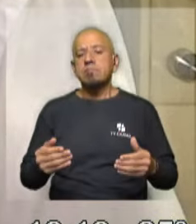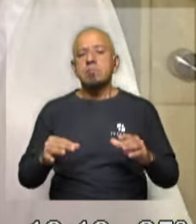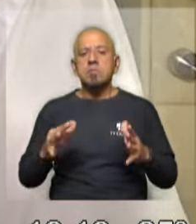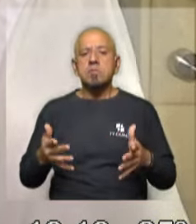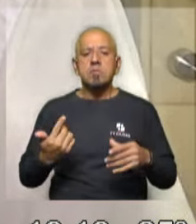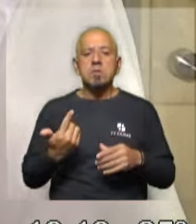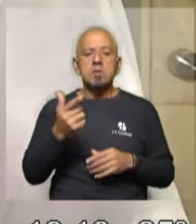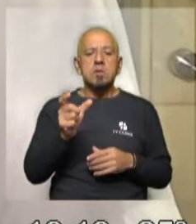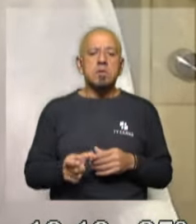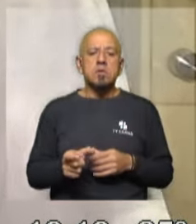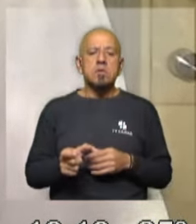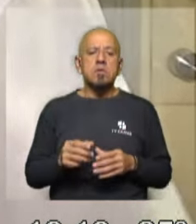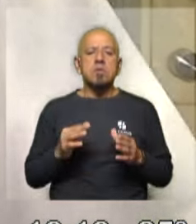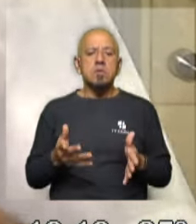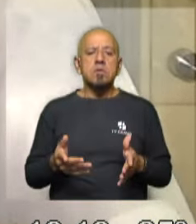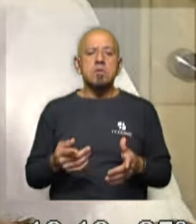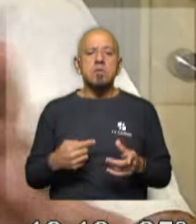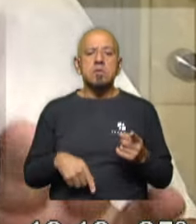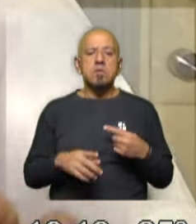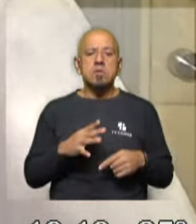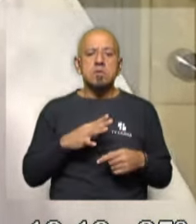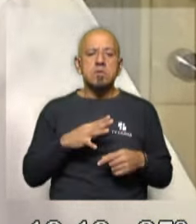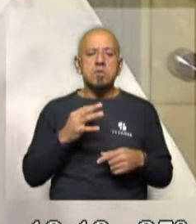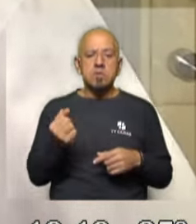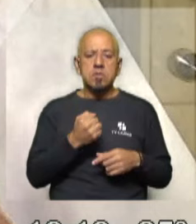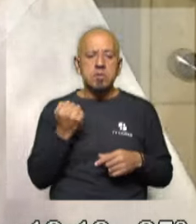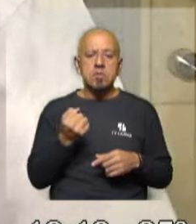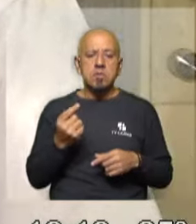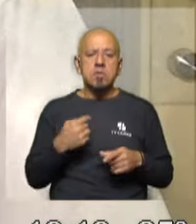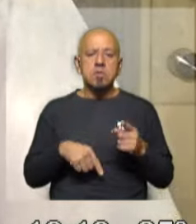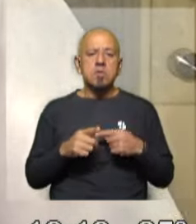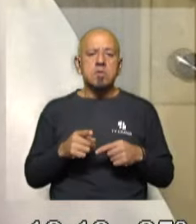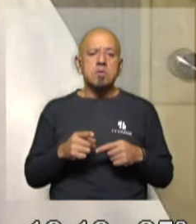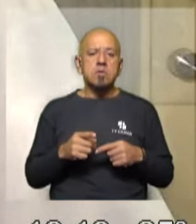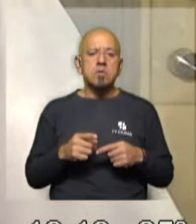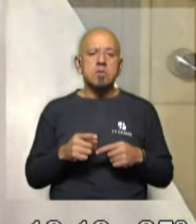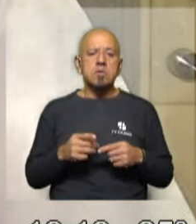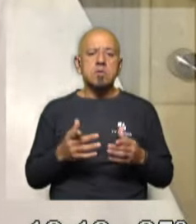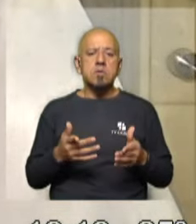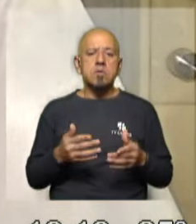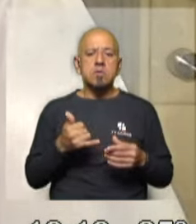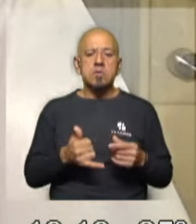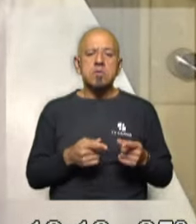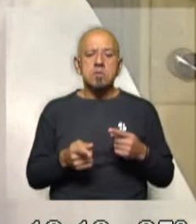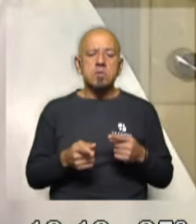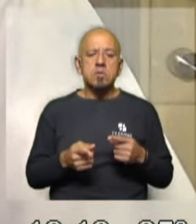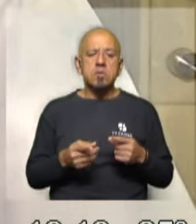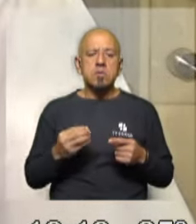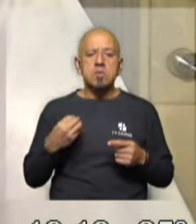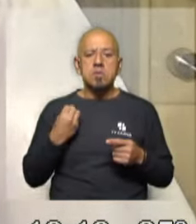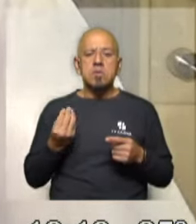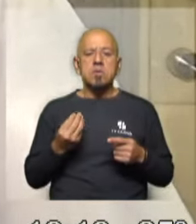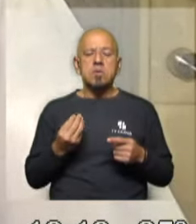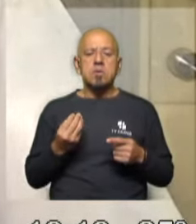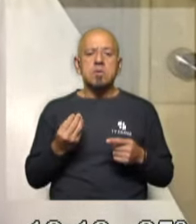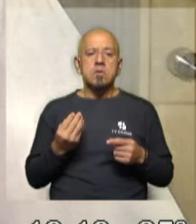individuo absorbió, internalizó y toma como importante. Pero los infractores que tenemos, ¿no han salvado el examen